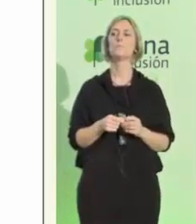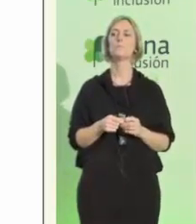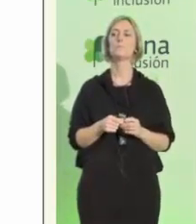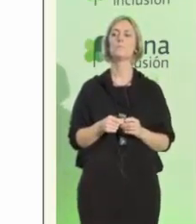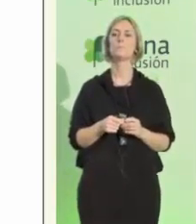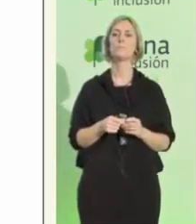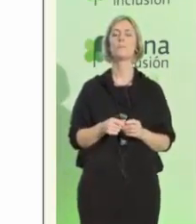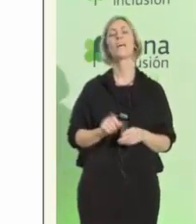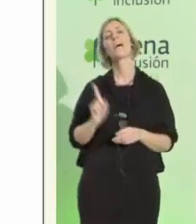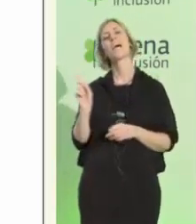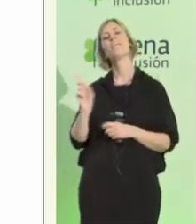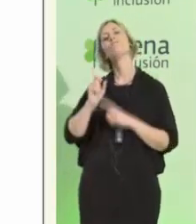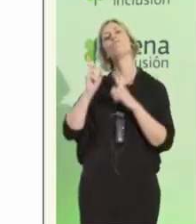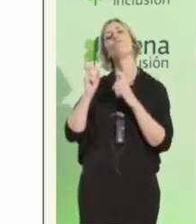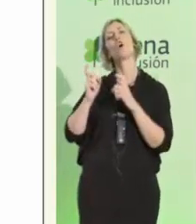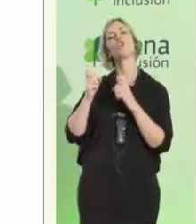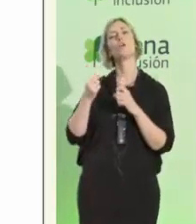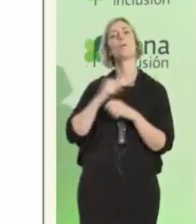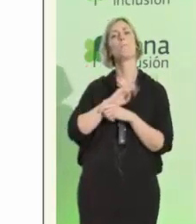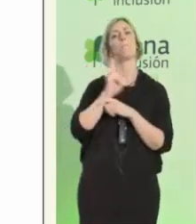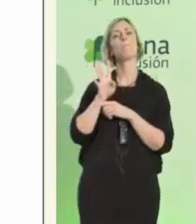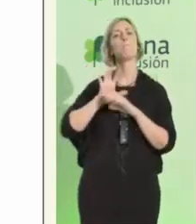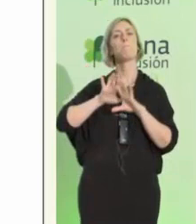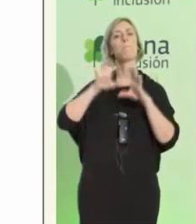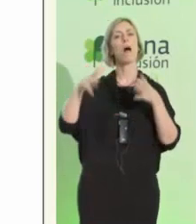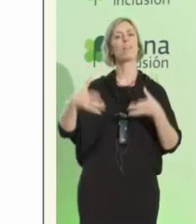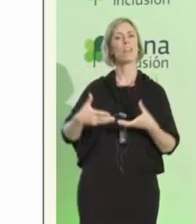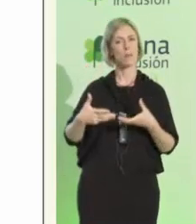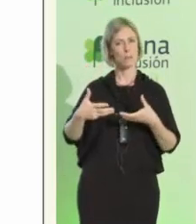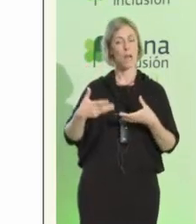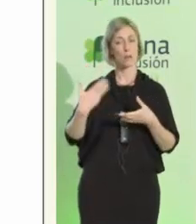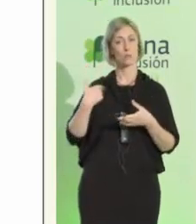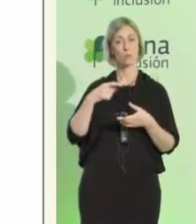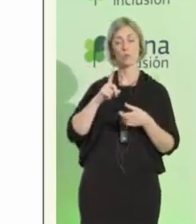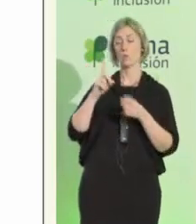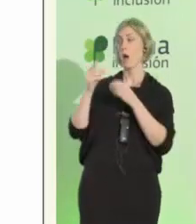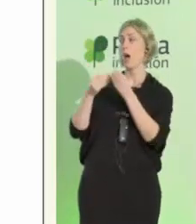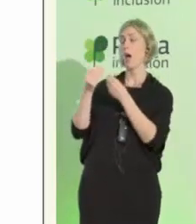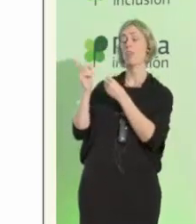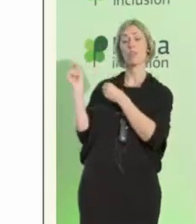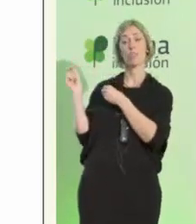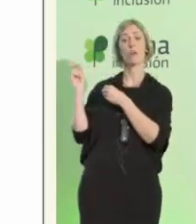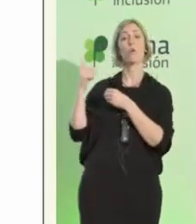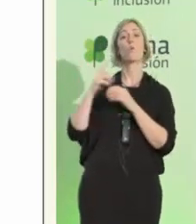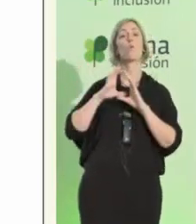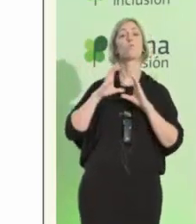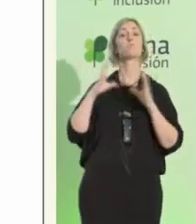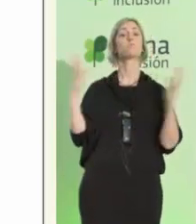Esa foto la tomamos en la pandemia, cuando decidimos realizar un encuentro